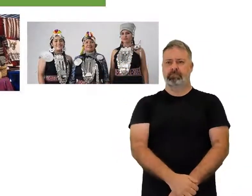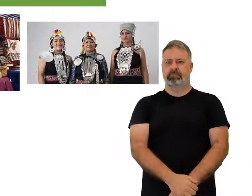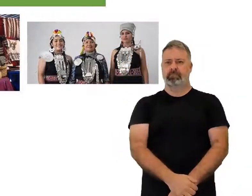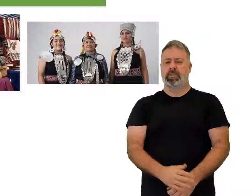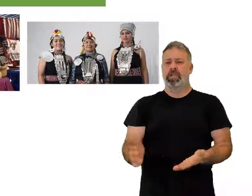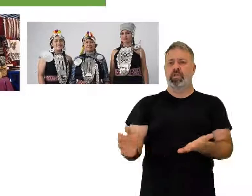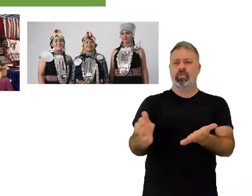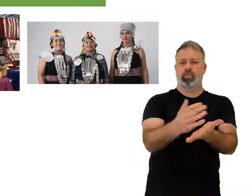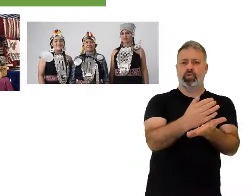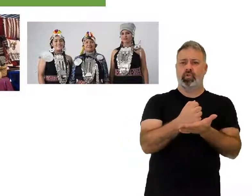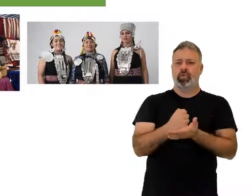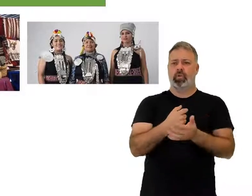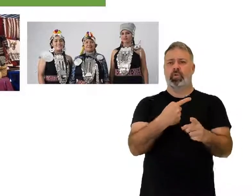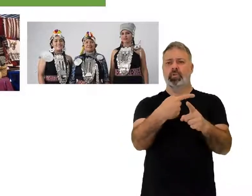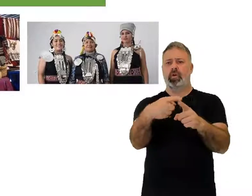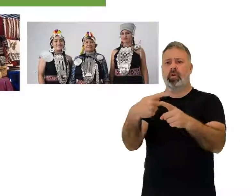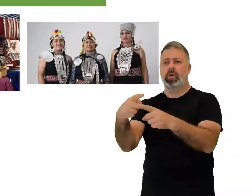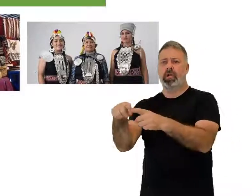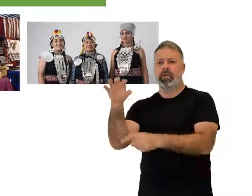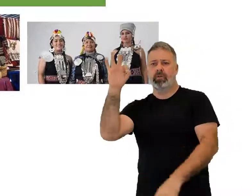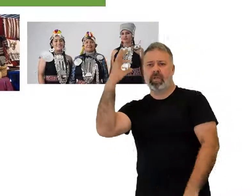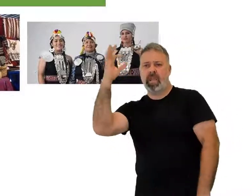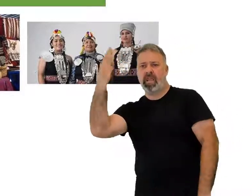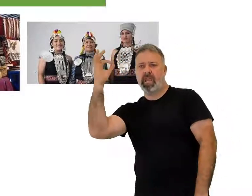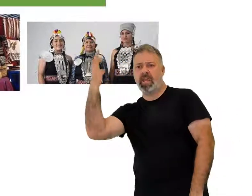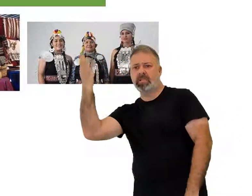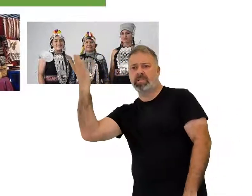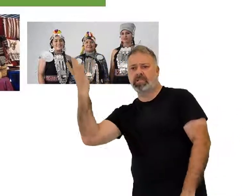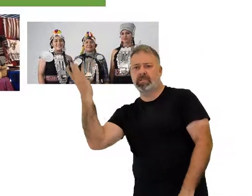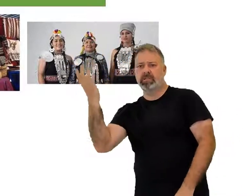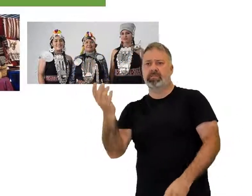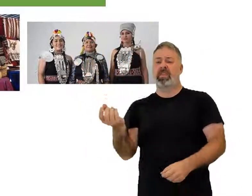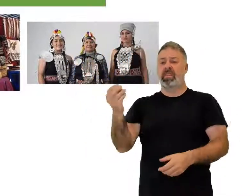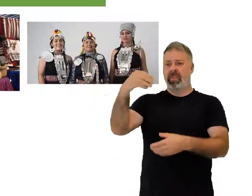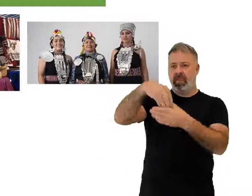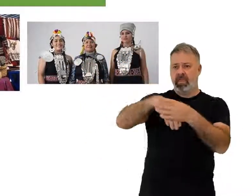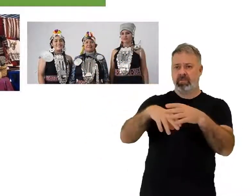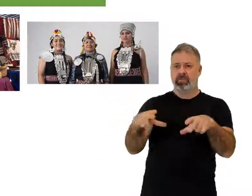todos los objetos e ideas de una sociedad.